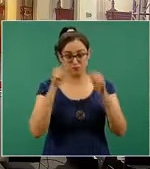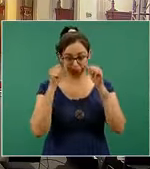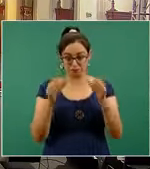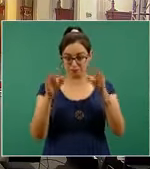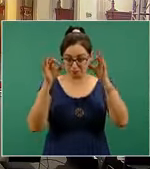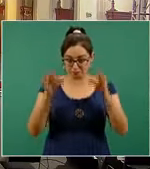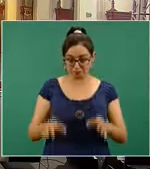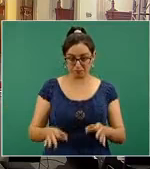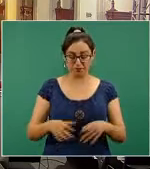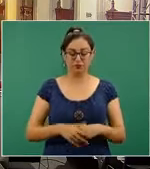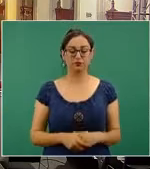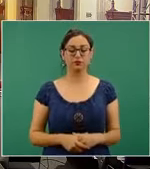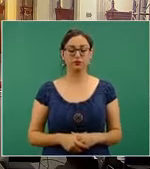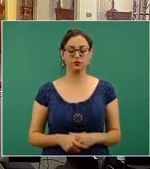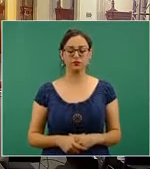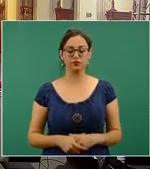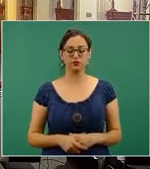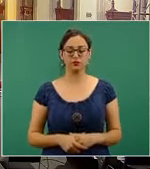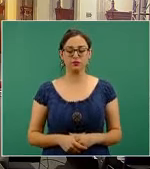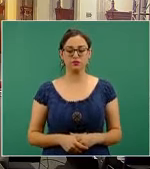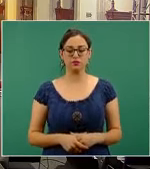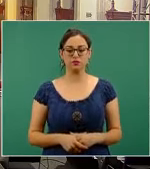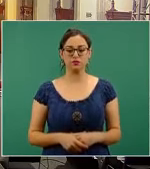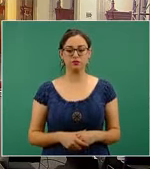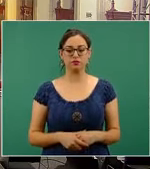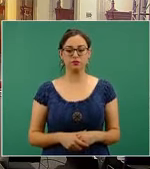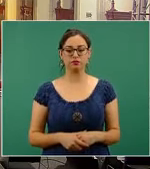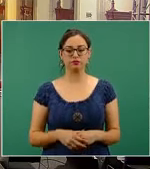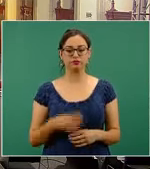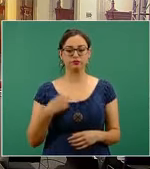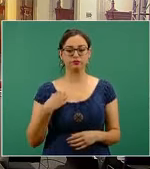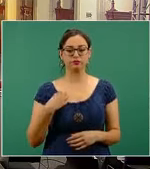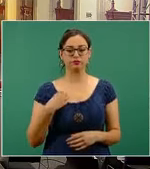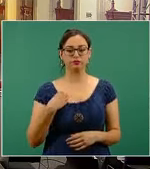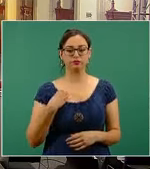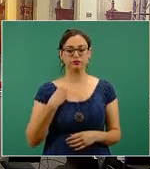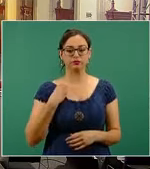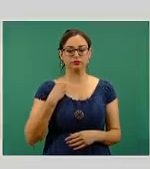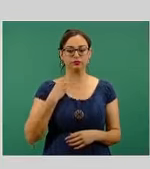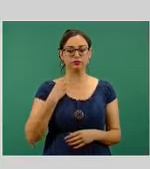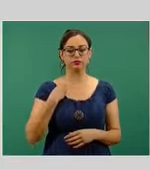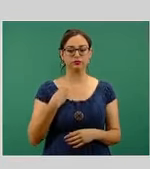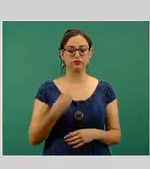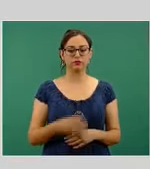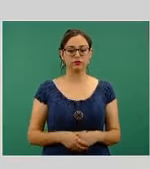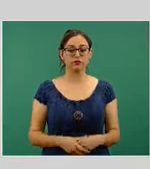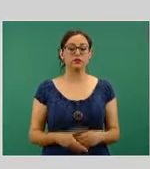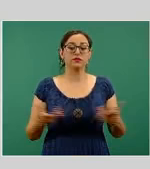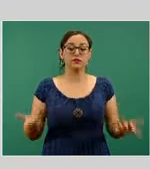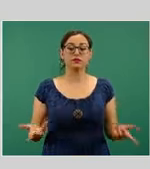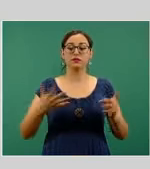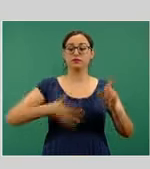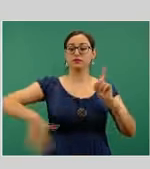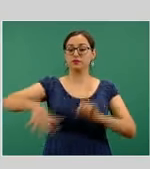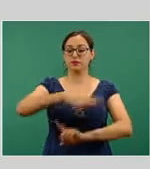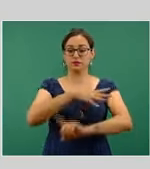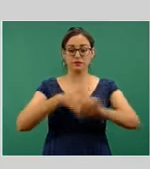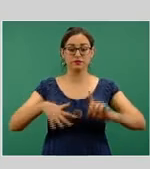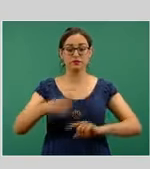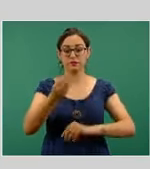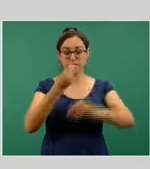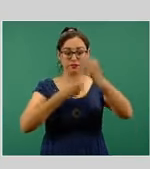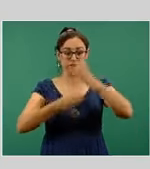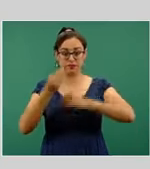favor. Y luego tenemos una parte que es el entorno alimentario. Ahí se requiere fortalecer los impuestos y el etiquetado de advertencia,